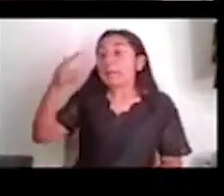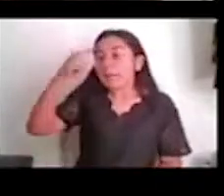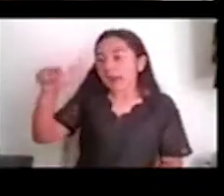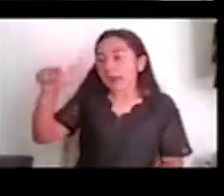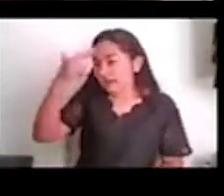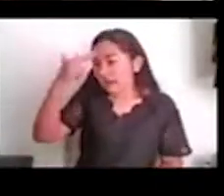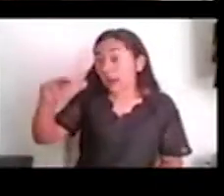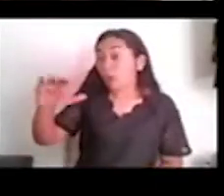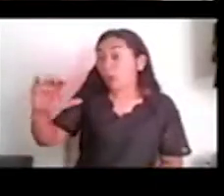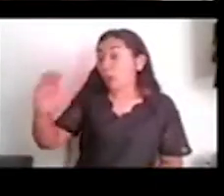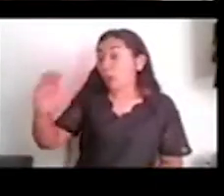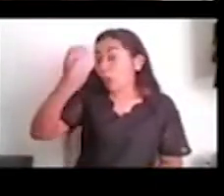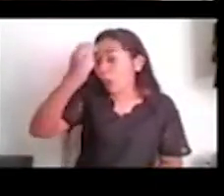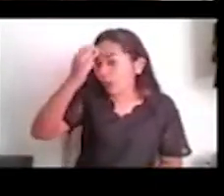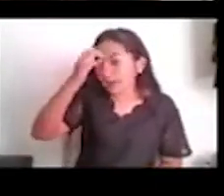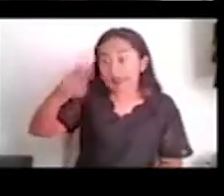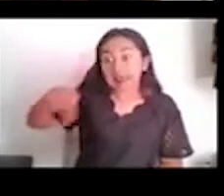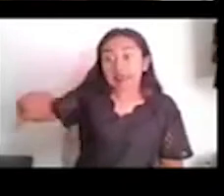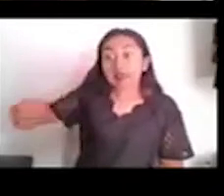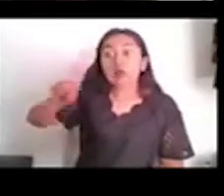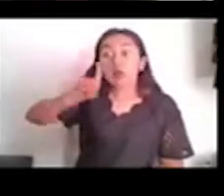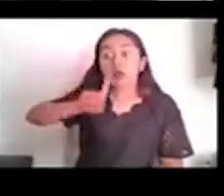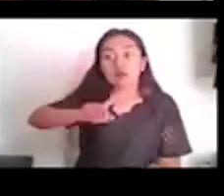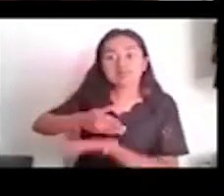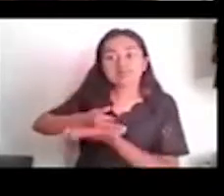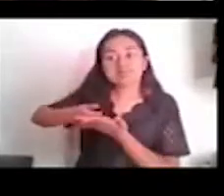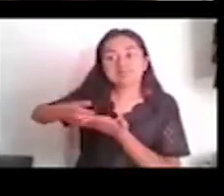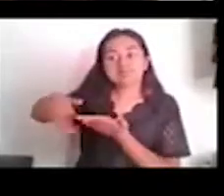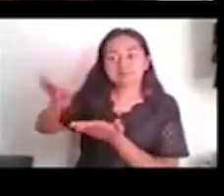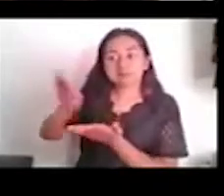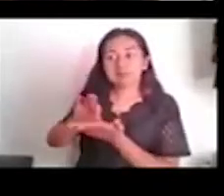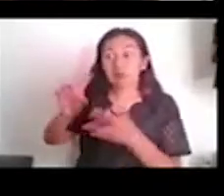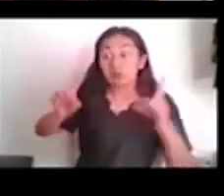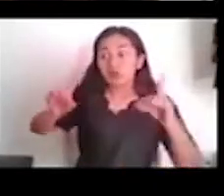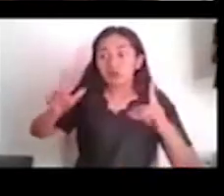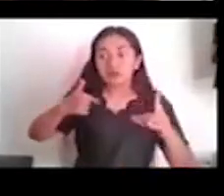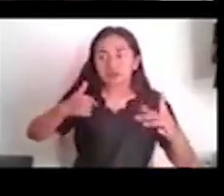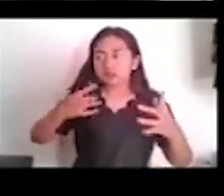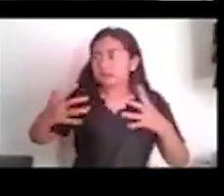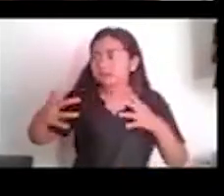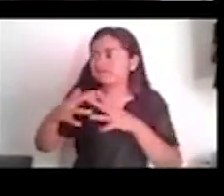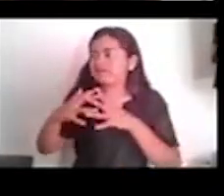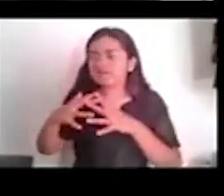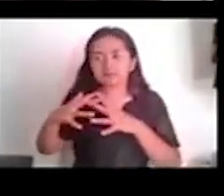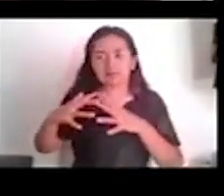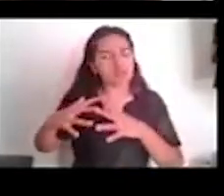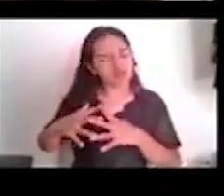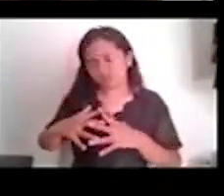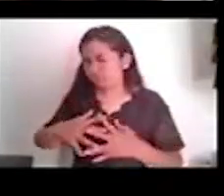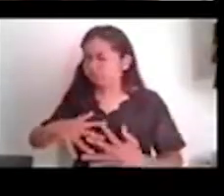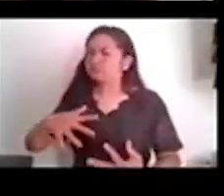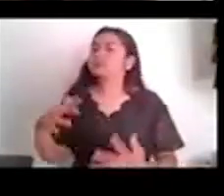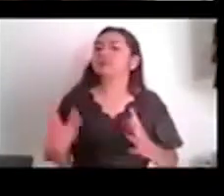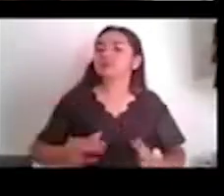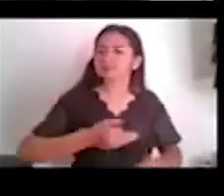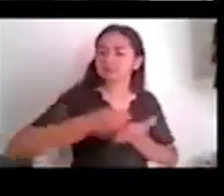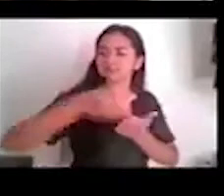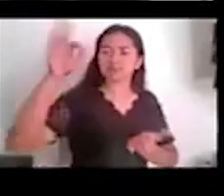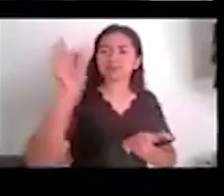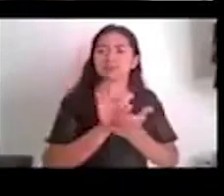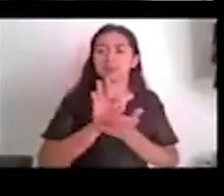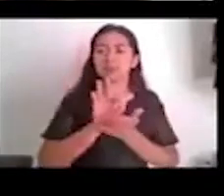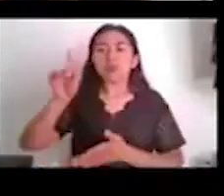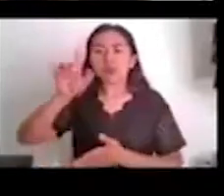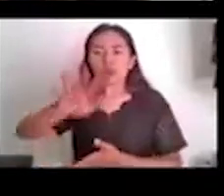valentía de estas mujeres que no dudaron en luchar también para defender a su gente, ¿no?